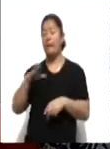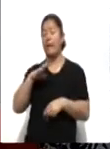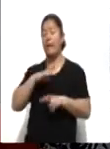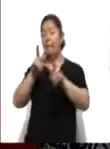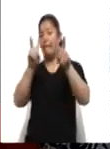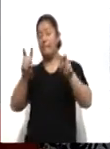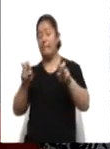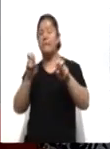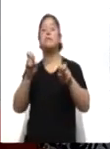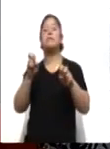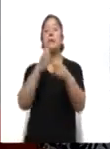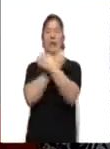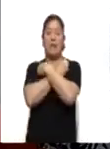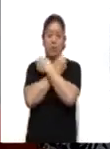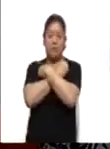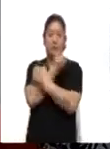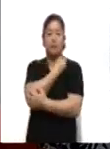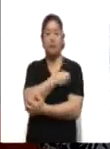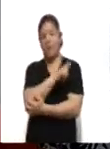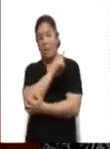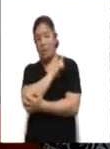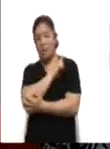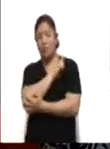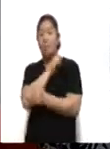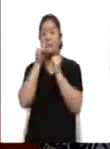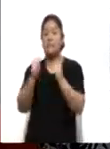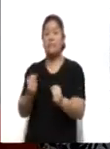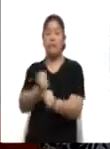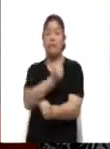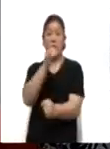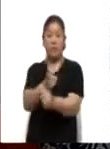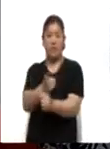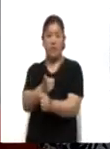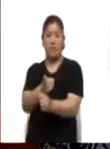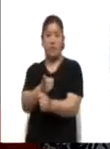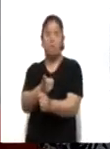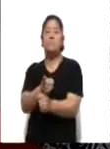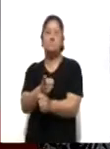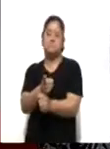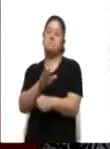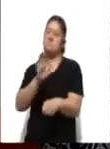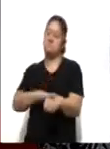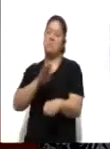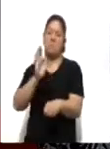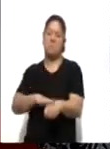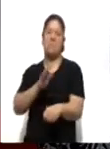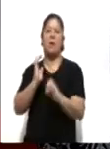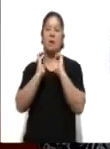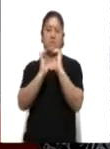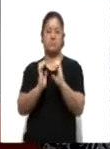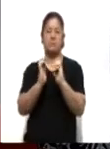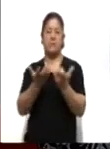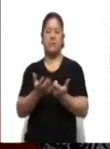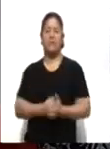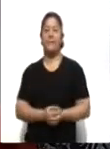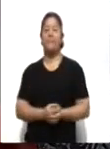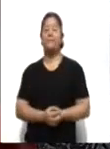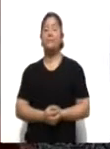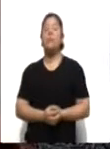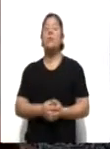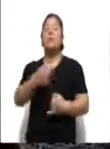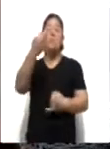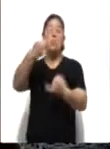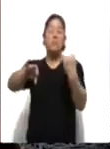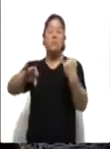temas de salud tenemos temas de seguridad que son los principales que nos convienen está en esta ocasión finalmente